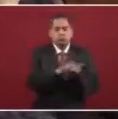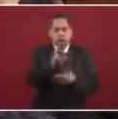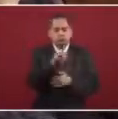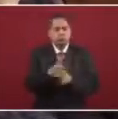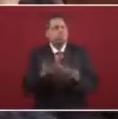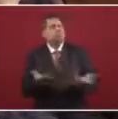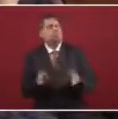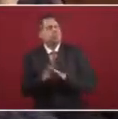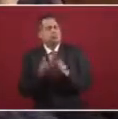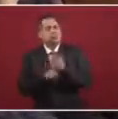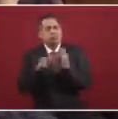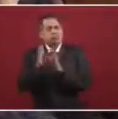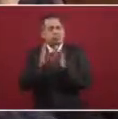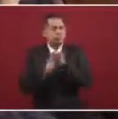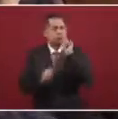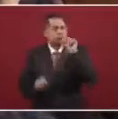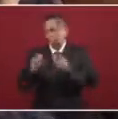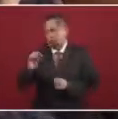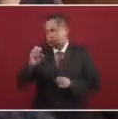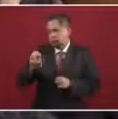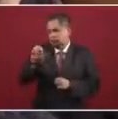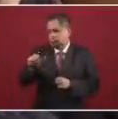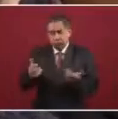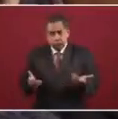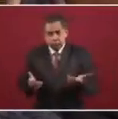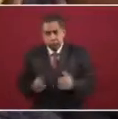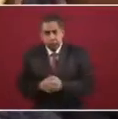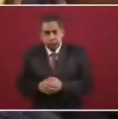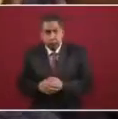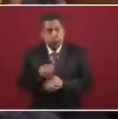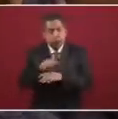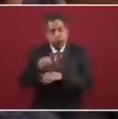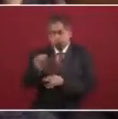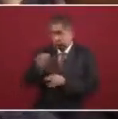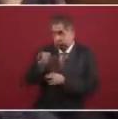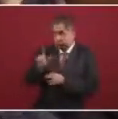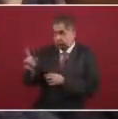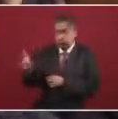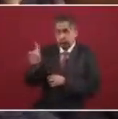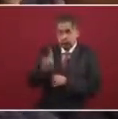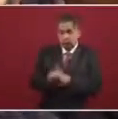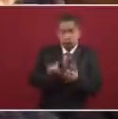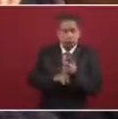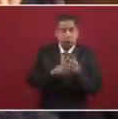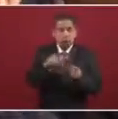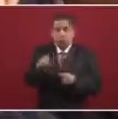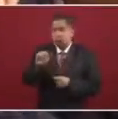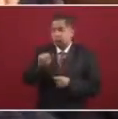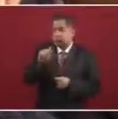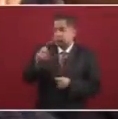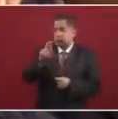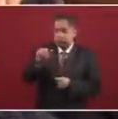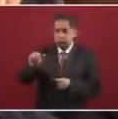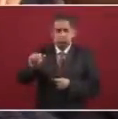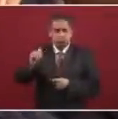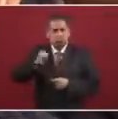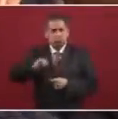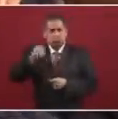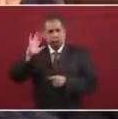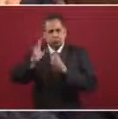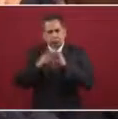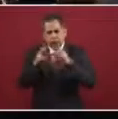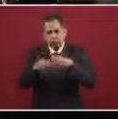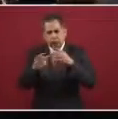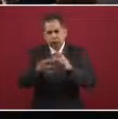y respecto a este principio del asilo, pues está el caso de Haya de la Torre y APRA en su momento, si usted lo pudiera